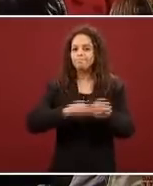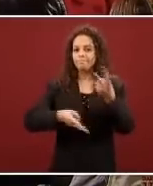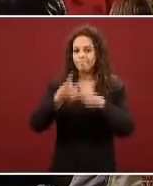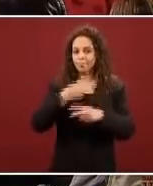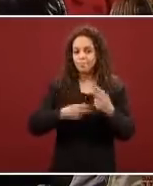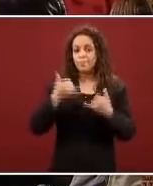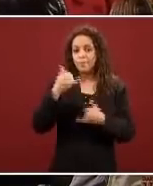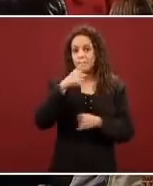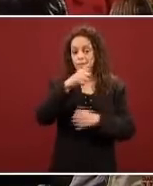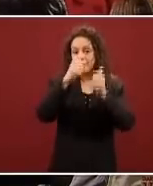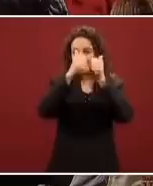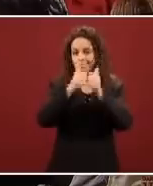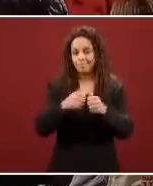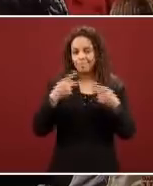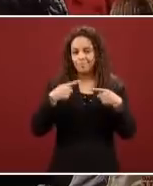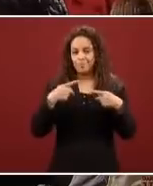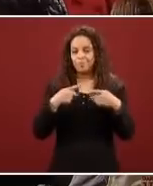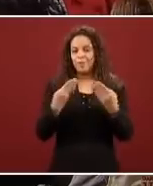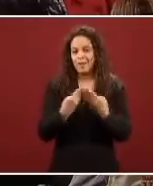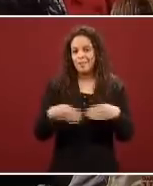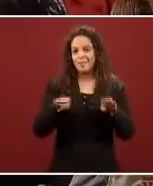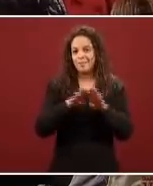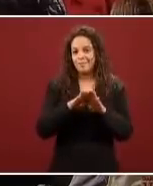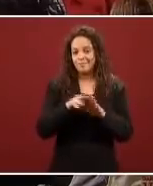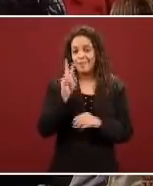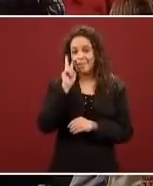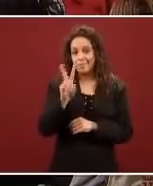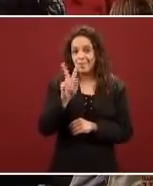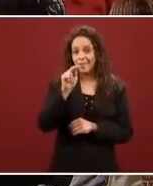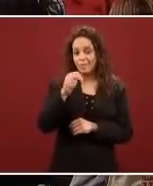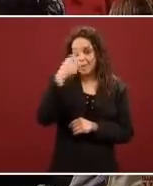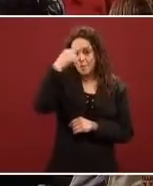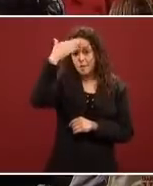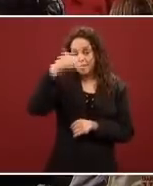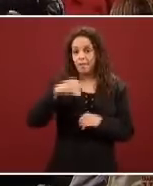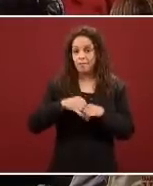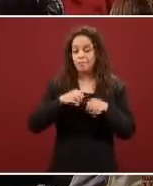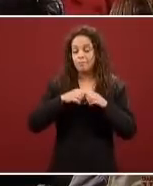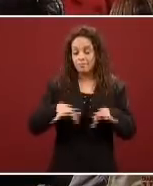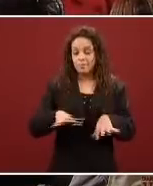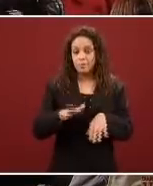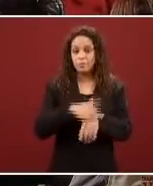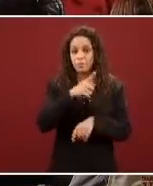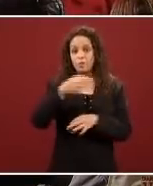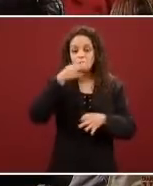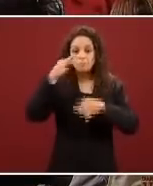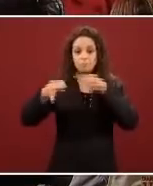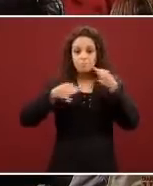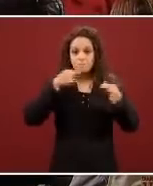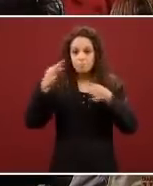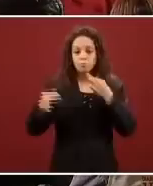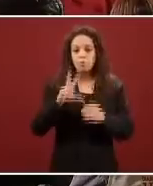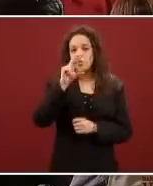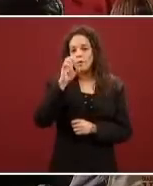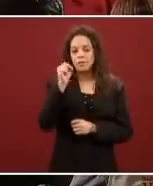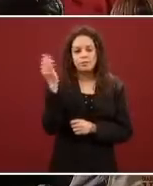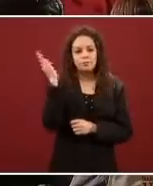están en casa viéndonos e informándose, en donde las noticias no son